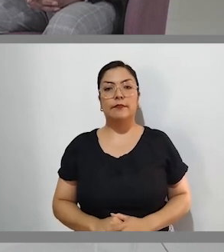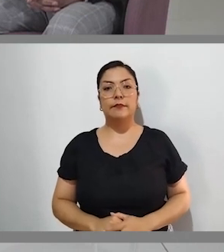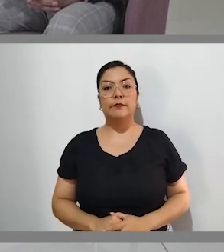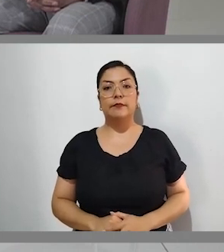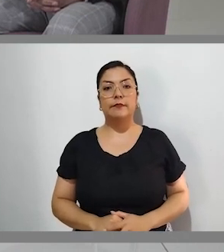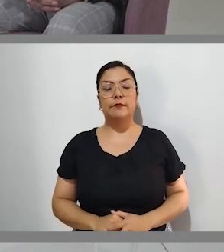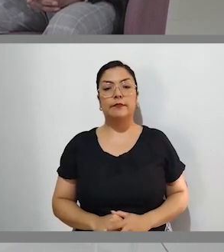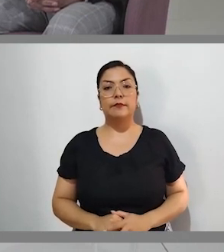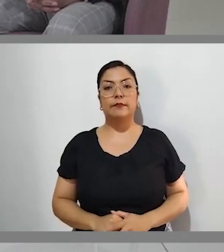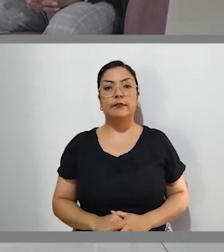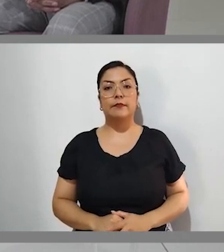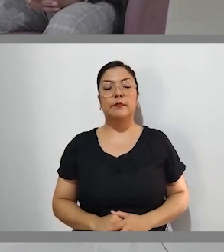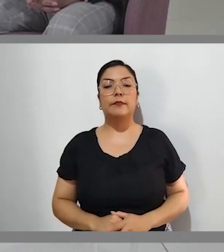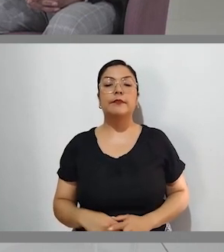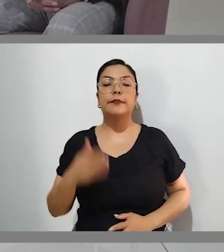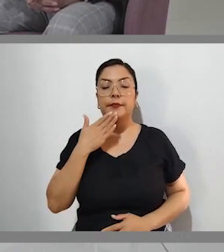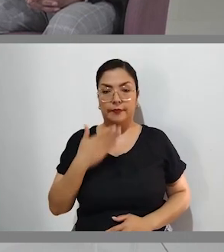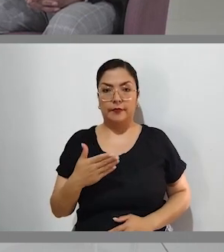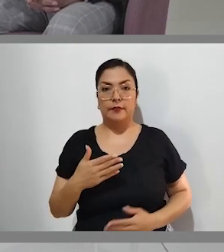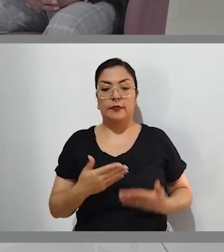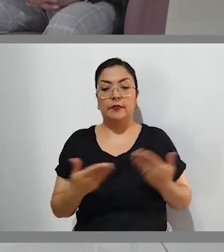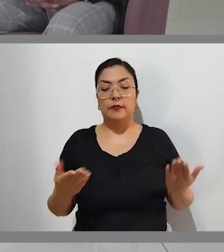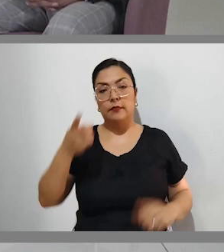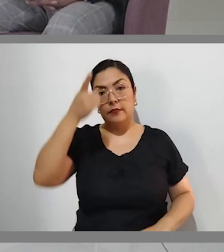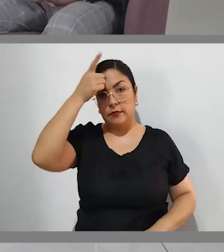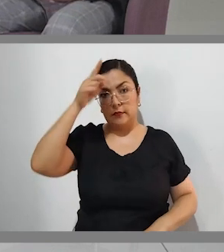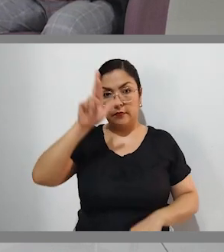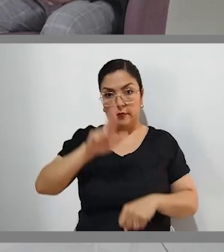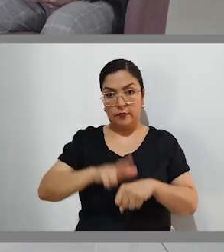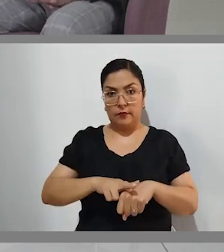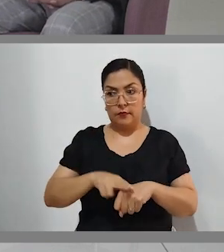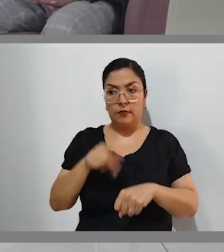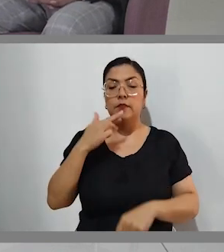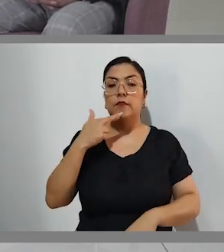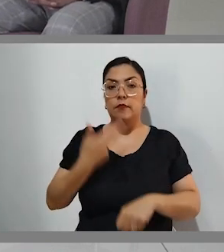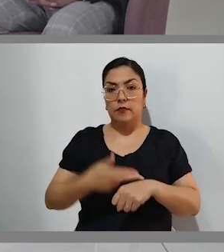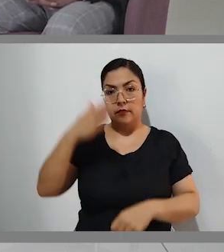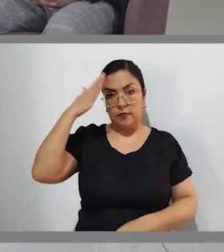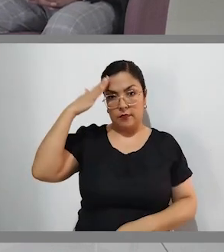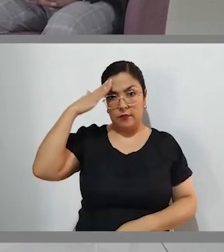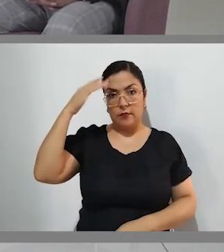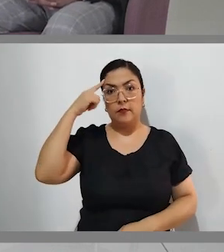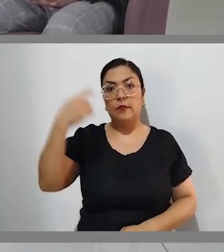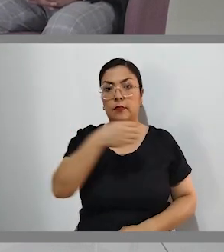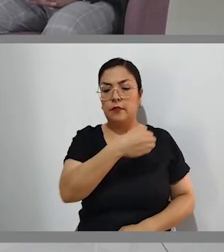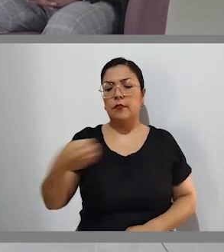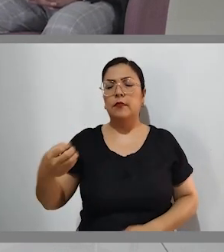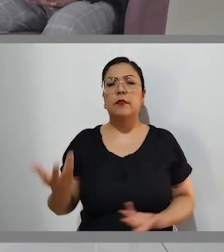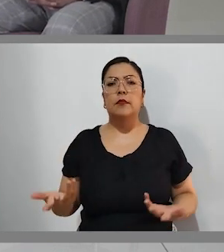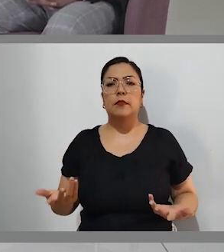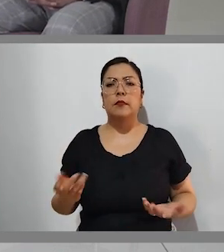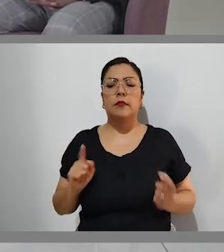ya el tema ya propio de la Dirección Ejecutiva de Organización Electoral, ¿cuáles son las principales